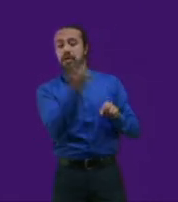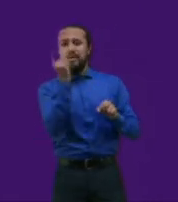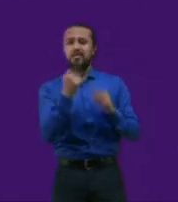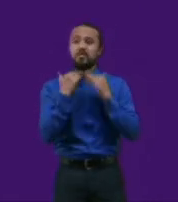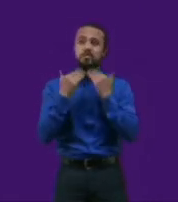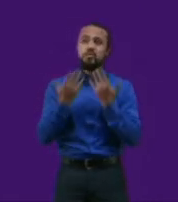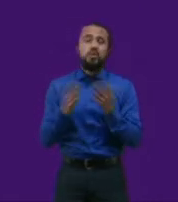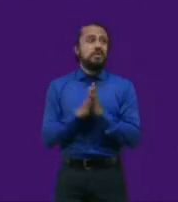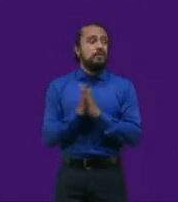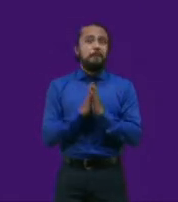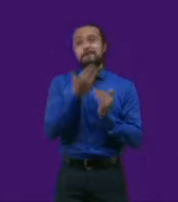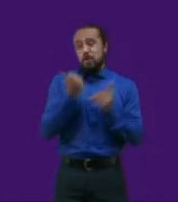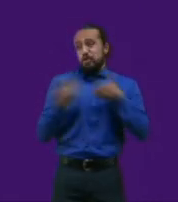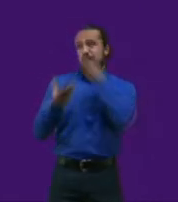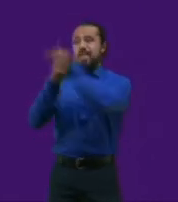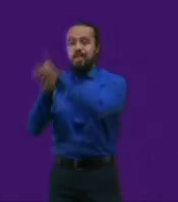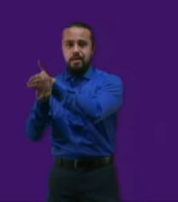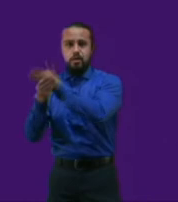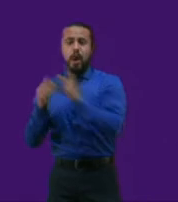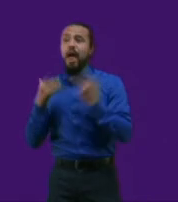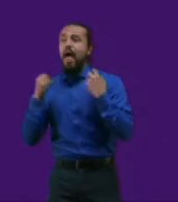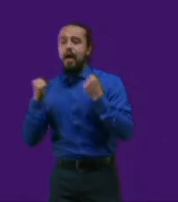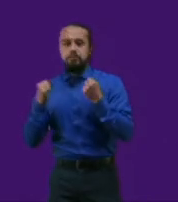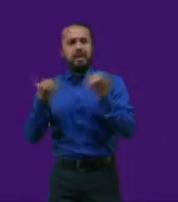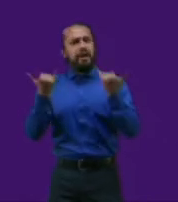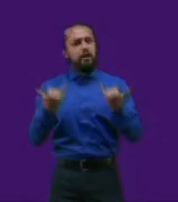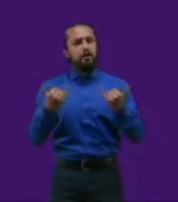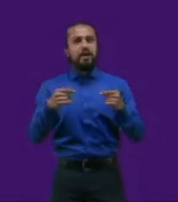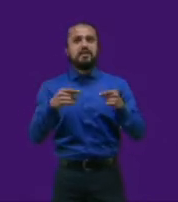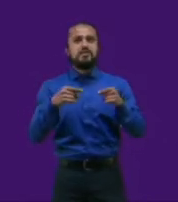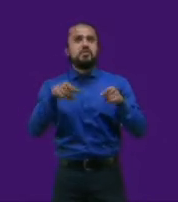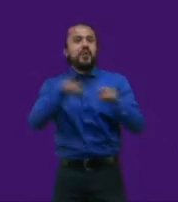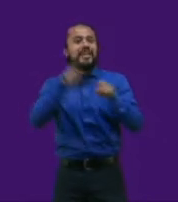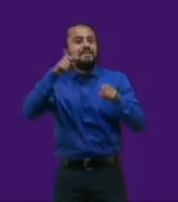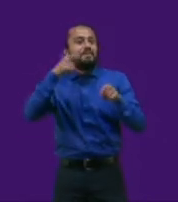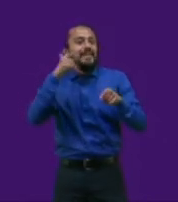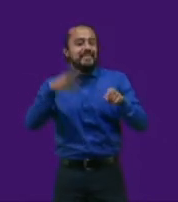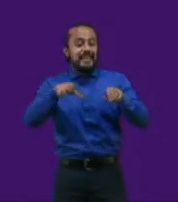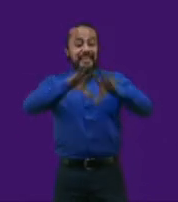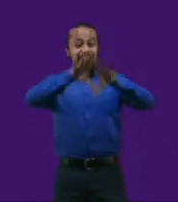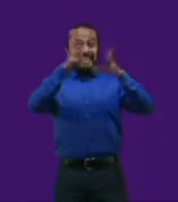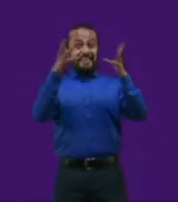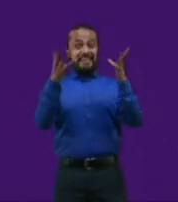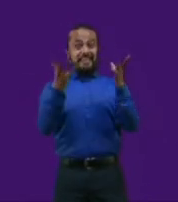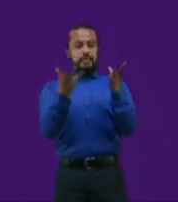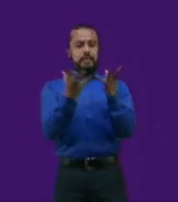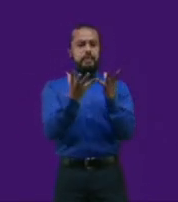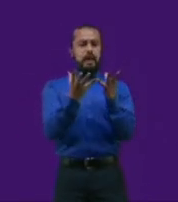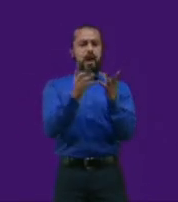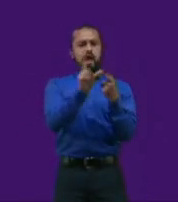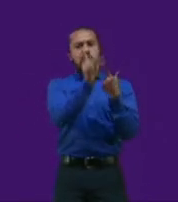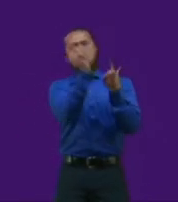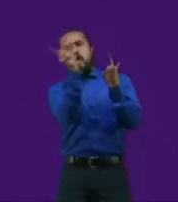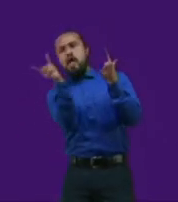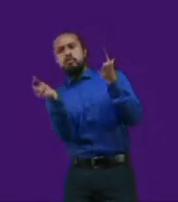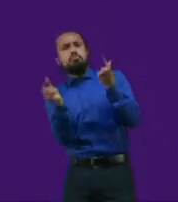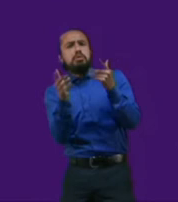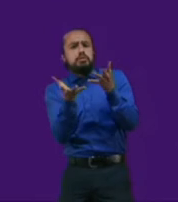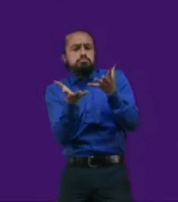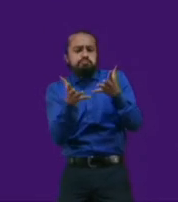Y digamos que lo que ha pasado es que se ha como aplanado un poco la tierra. Entonces, como que, pues, investiga y como que no te dé miedo